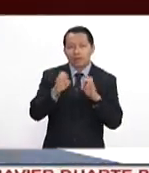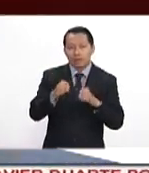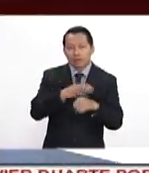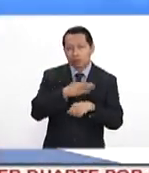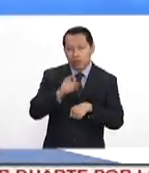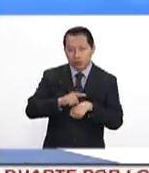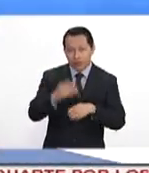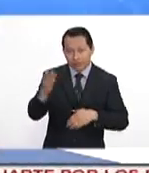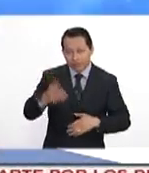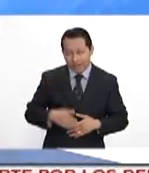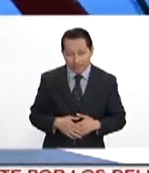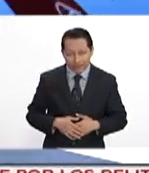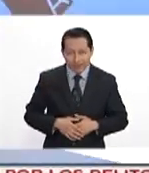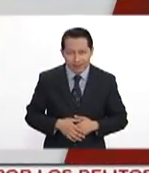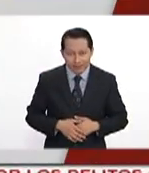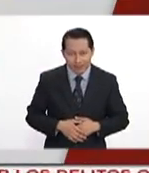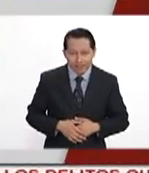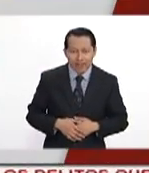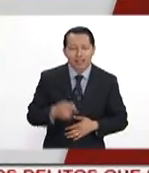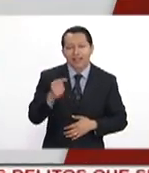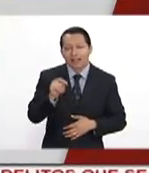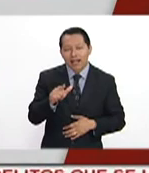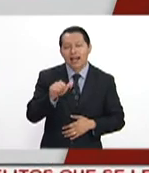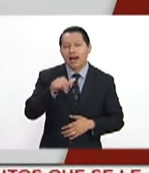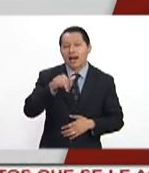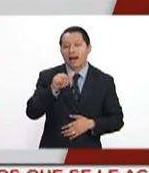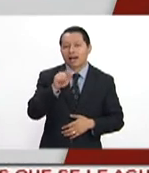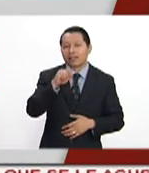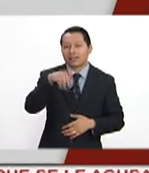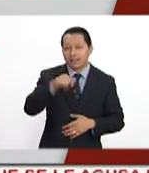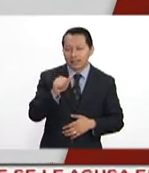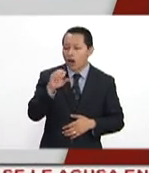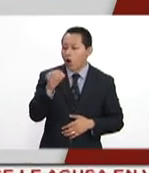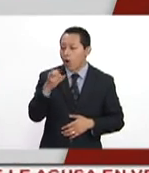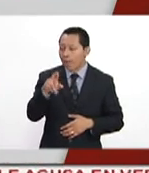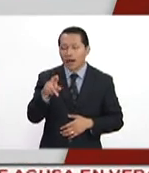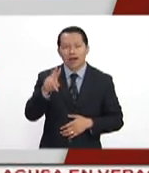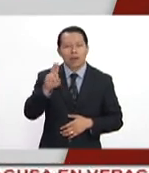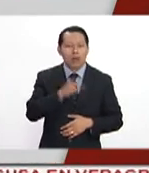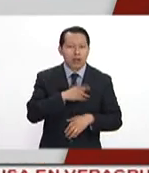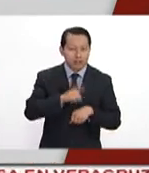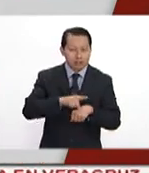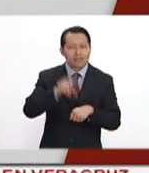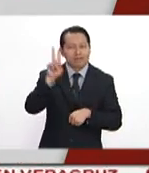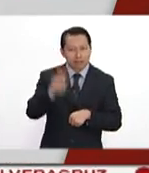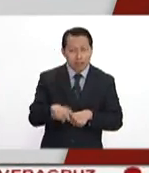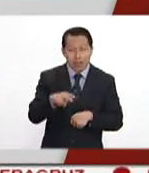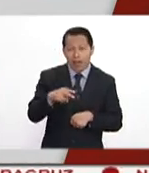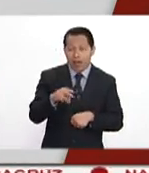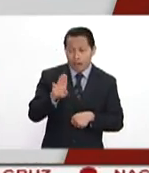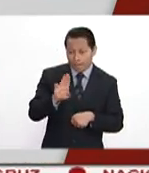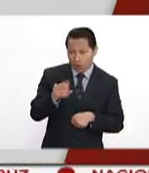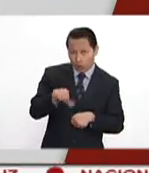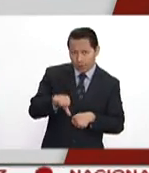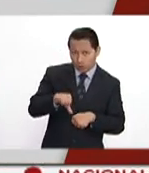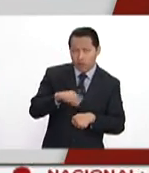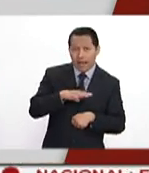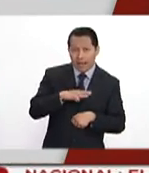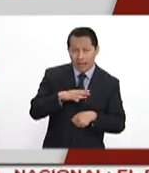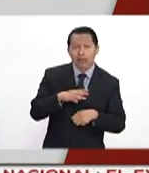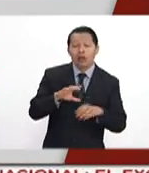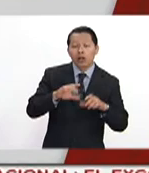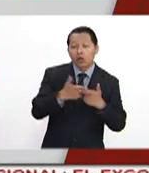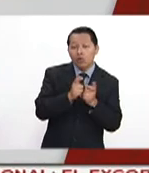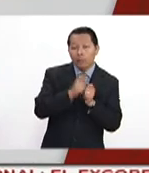días. ¿Qué tal, Ana Cristina? Omar, muy buenos días. Efectivamente, este miércoles habrá una reunión de alto nivel entre una delegación mexicana y